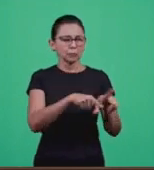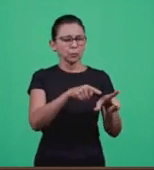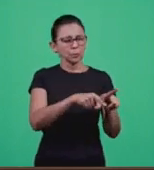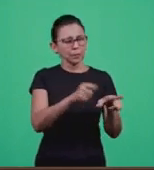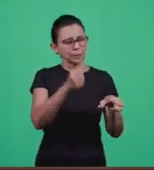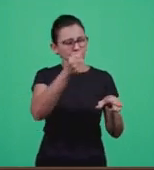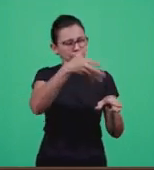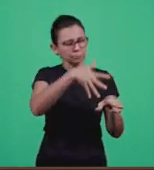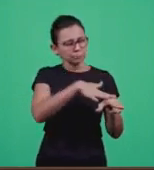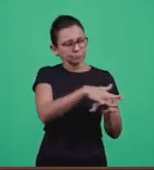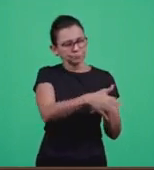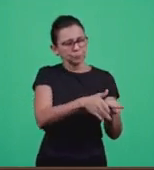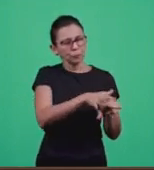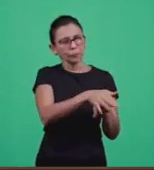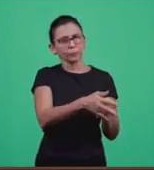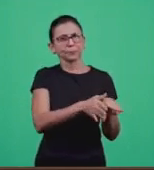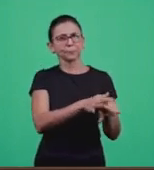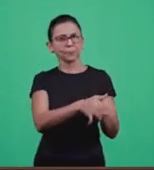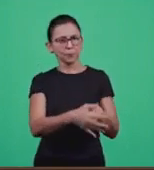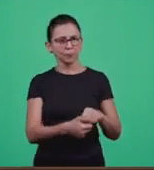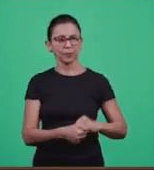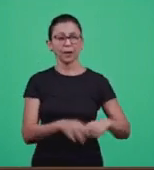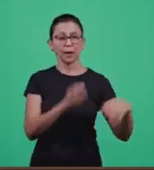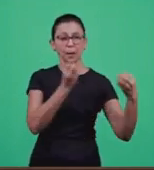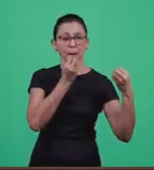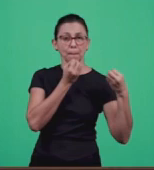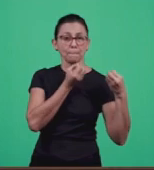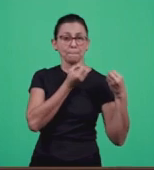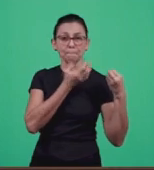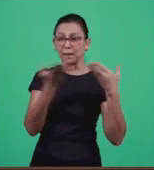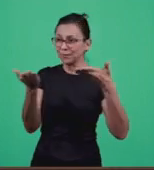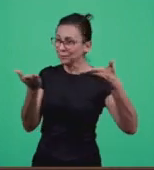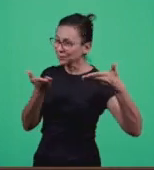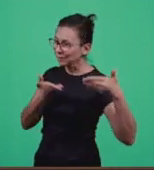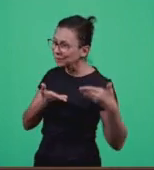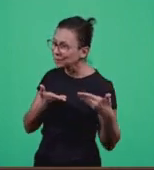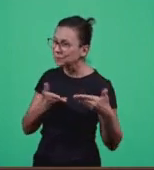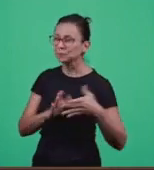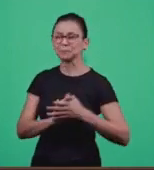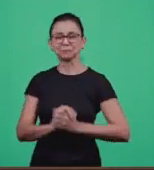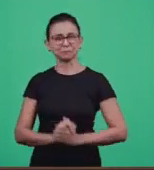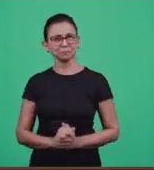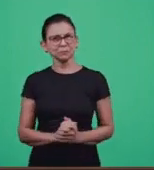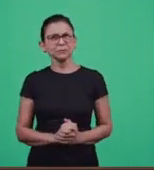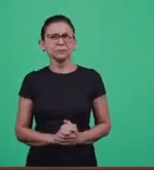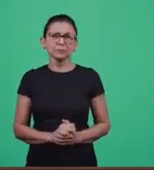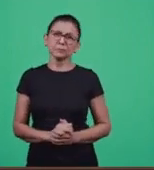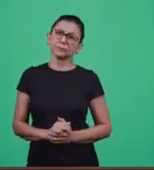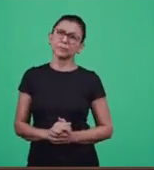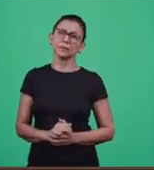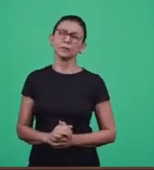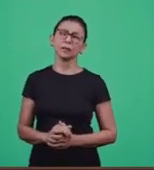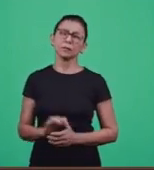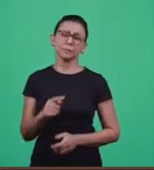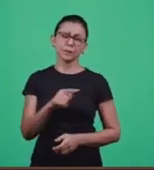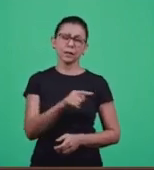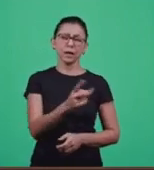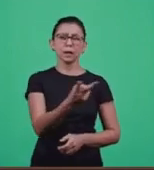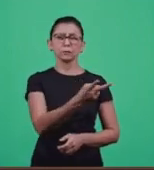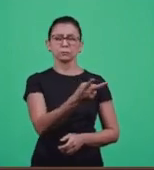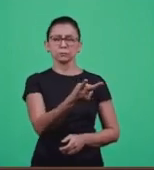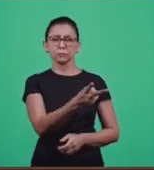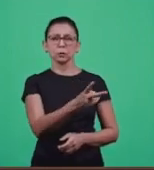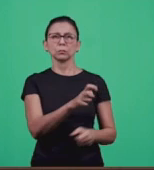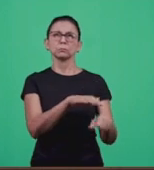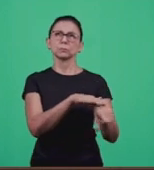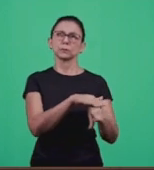los pies. Entonces eran bienvenidos para todo viajero. Entonces, ¿qué hacían